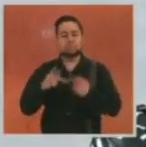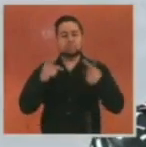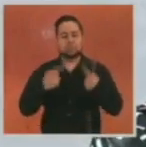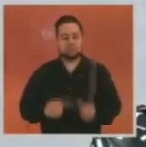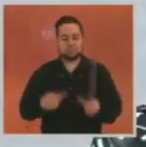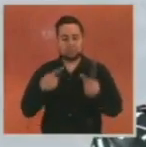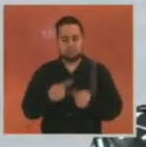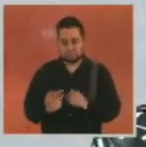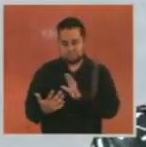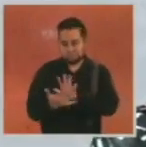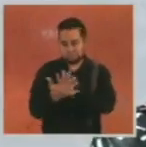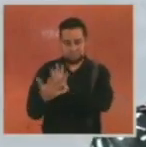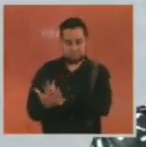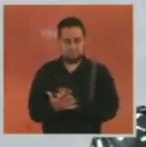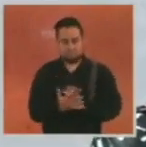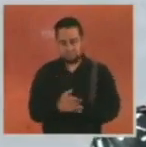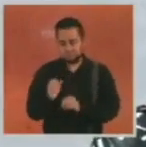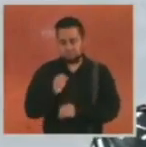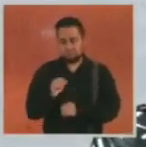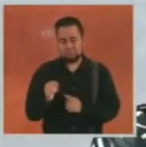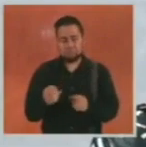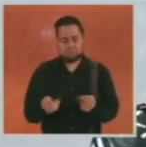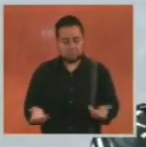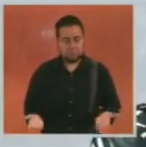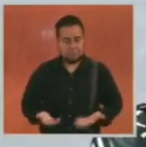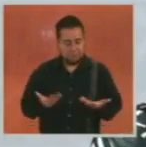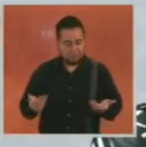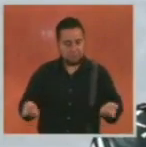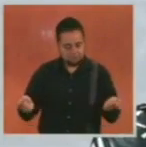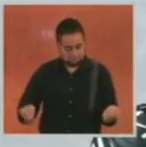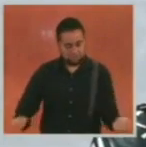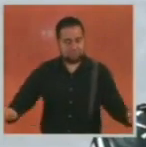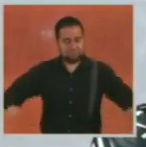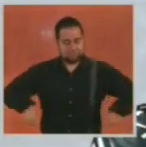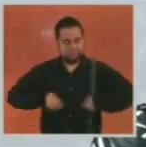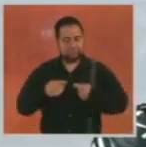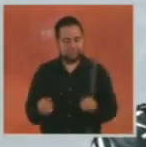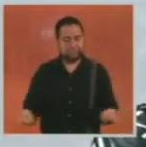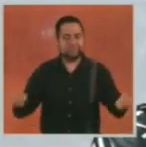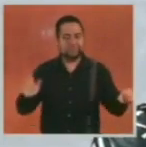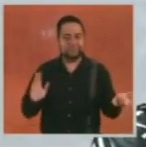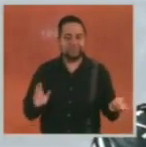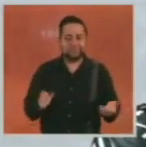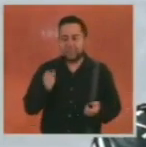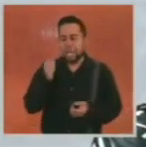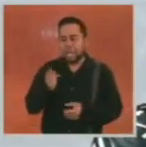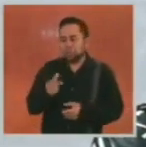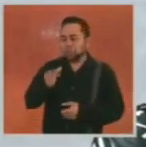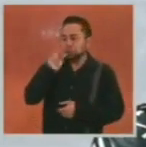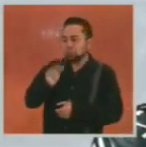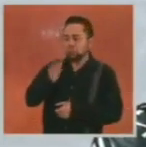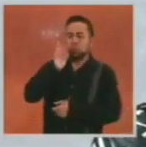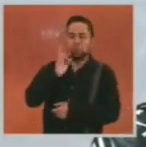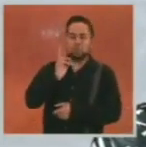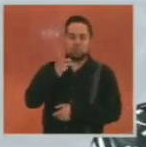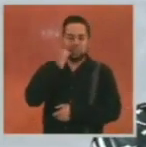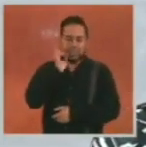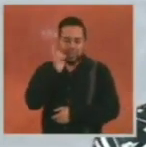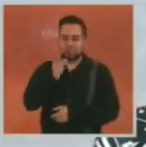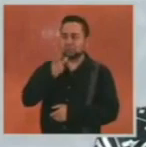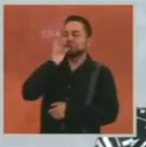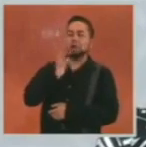se involucre baile y ya con unos cuantos mezcalitos se ponen